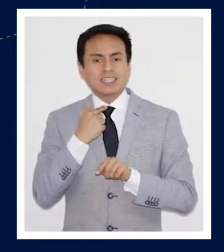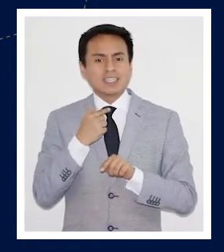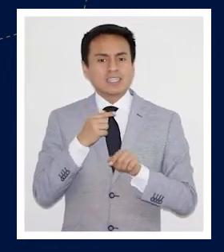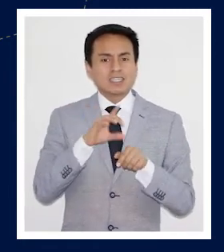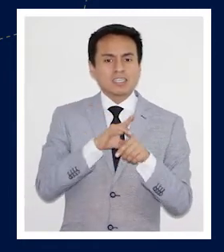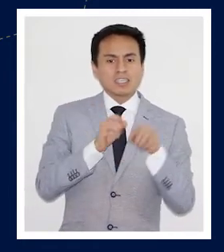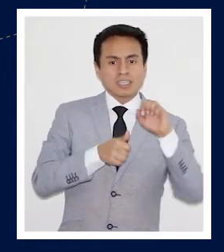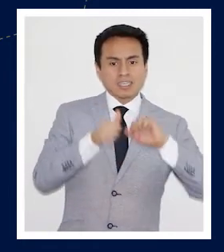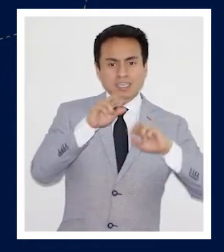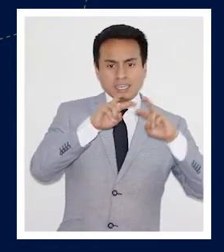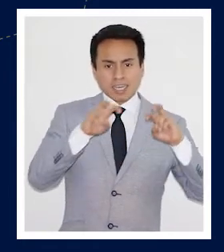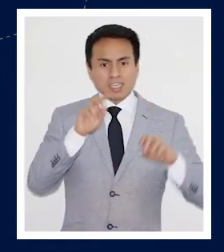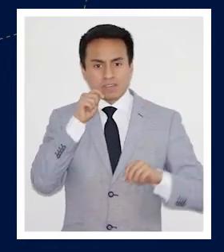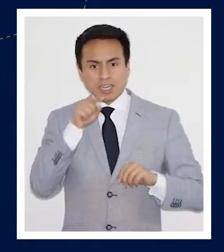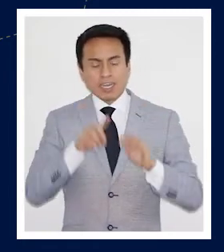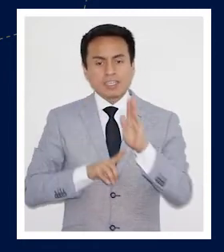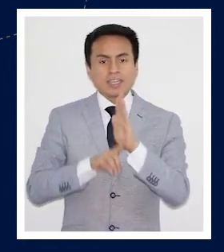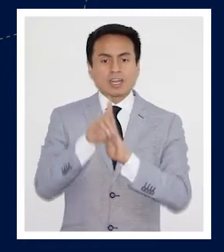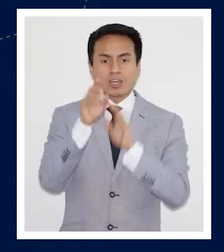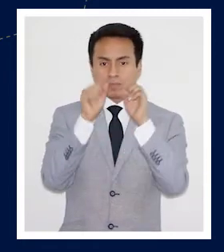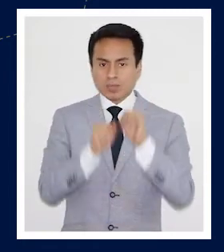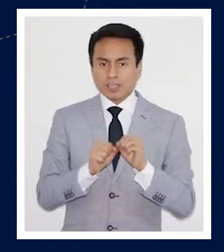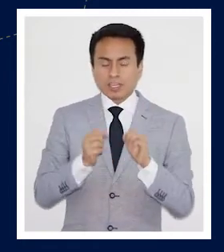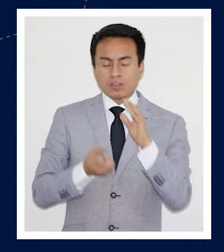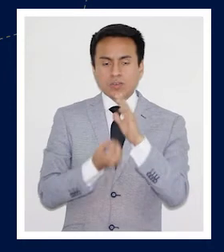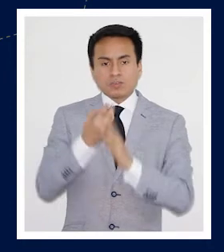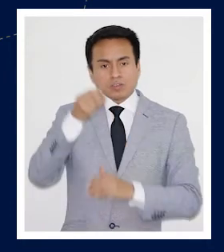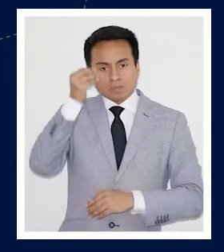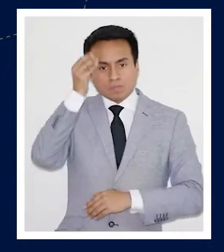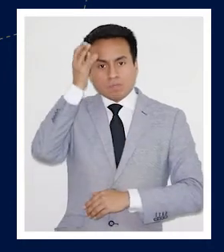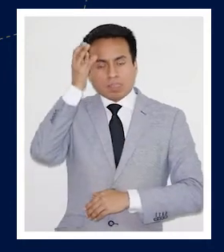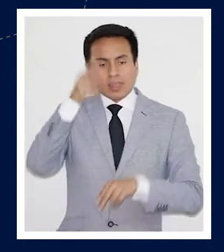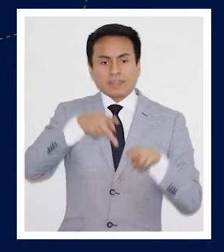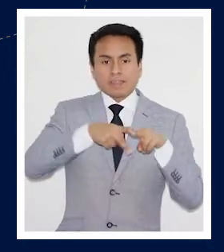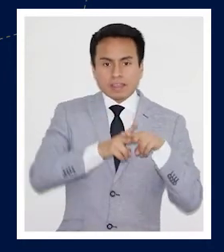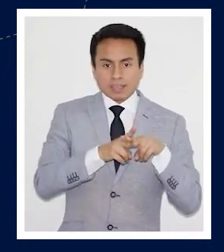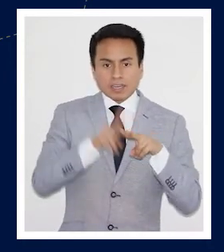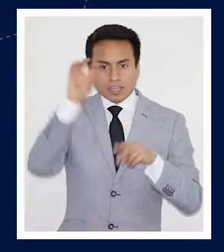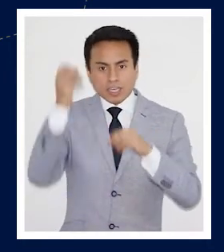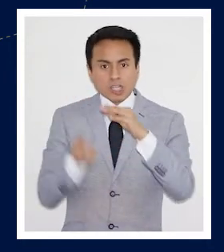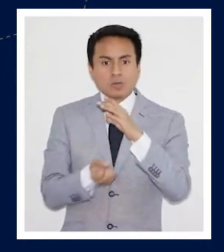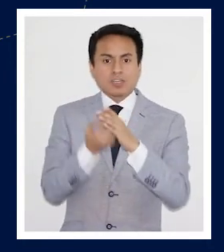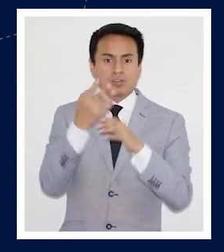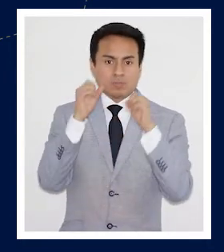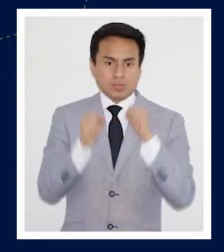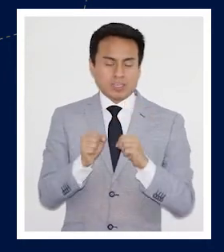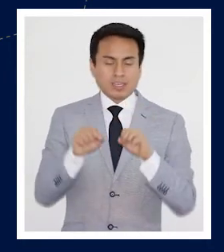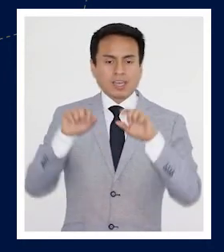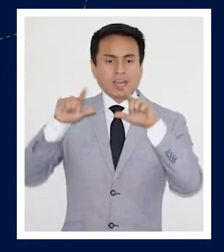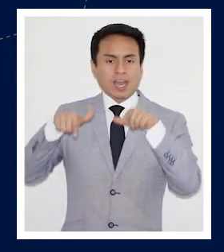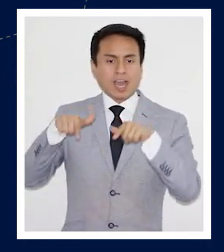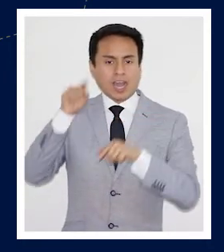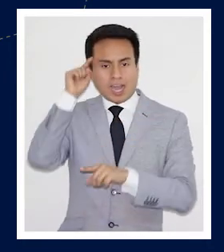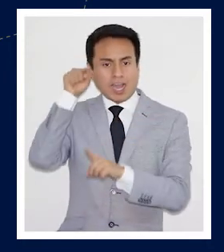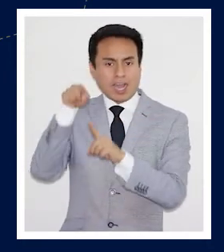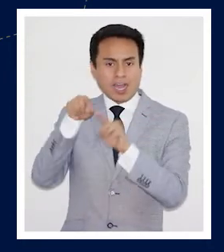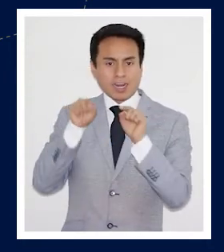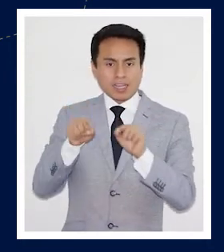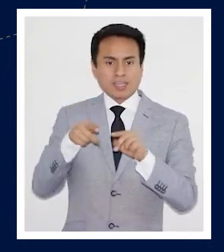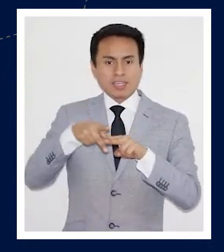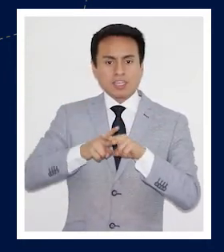en la medicina legal y las ciencias forenses, poder desarrollar nuevos conocimientos, técnicas o innovación en el área